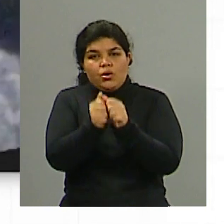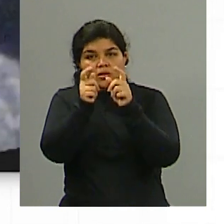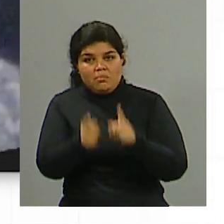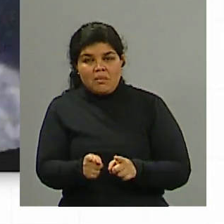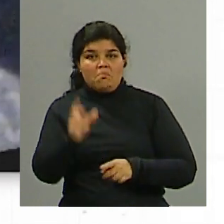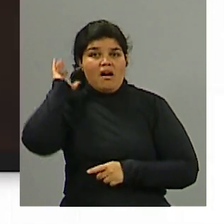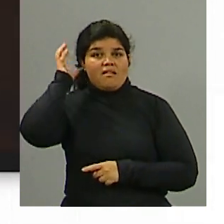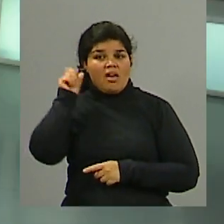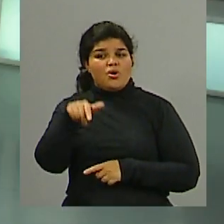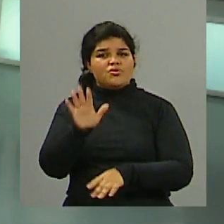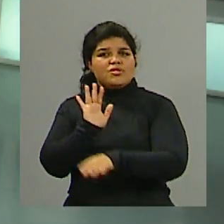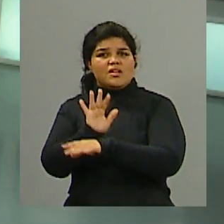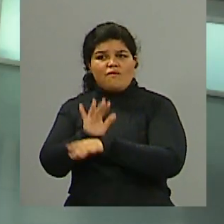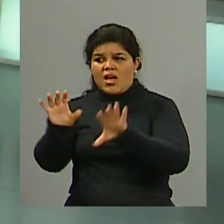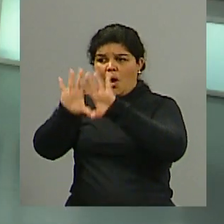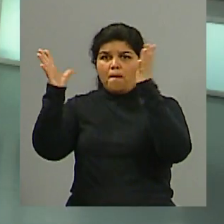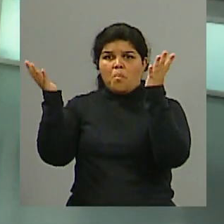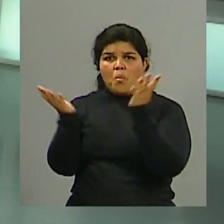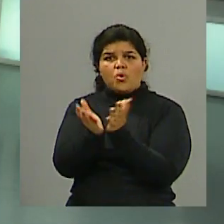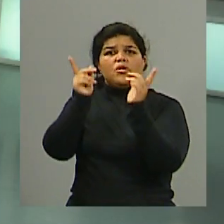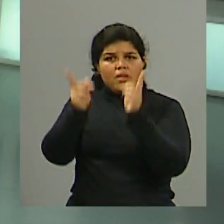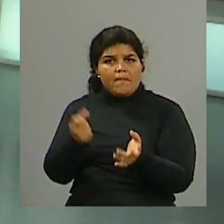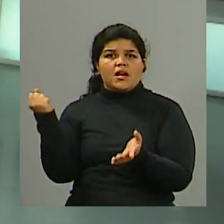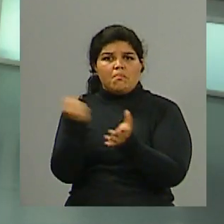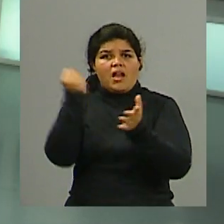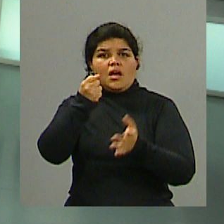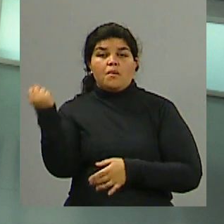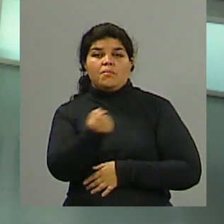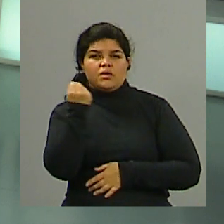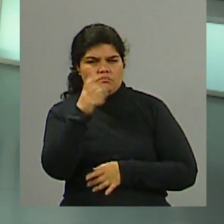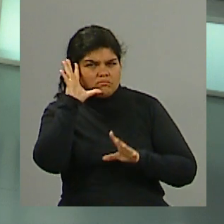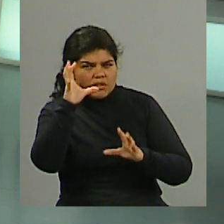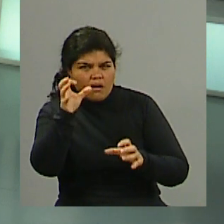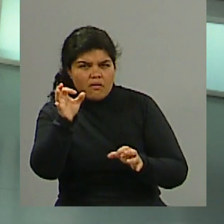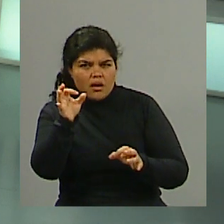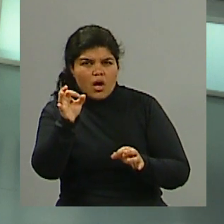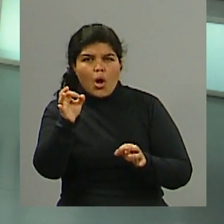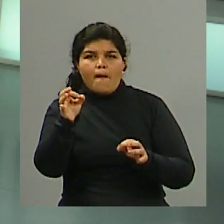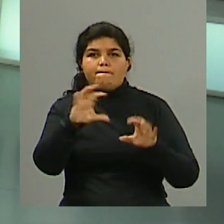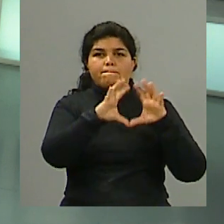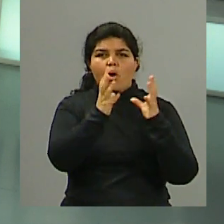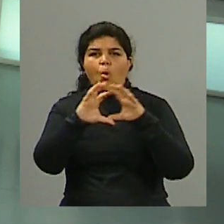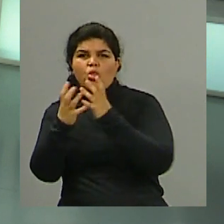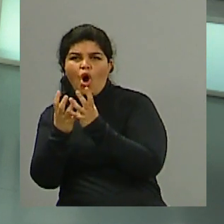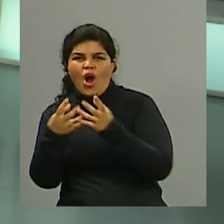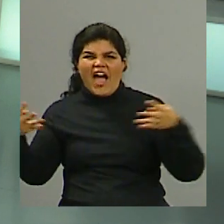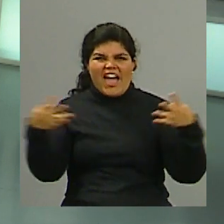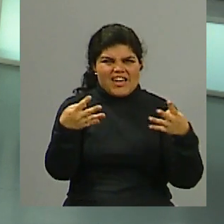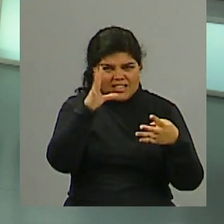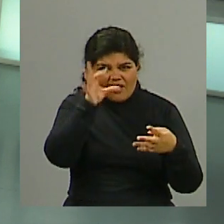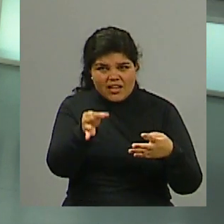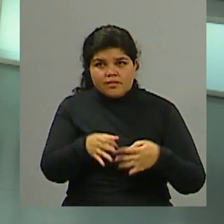radio en sí a nivel mundial. ¿Vos conocés la Guerra de los Mundos? Por supuesto, fue el fenómeno que se dio respecto a